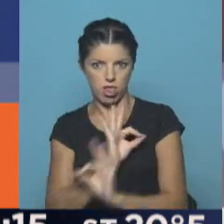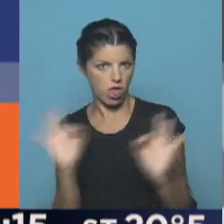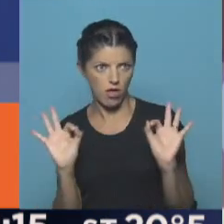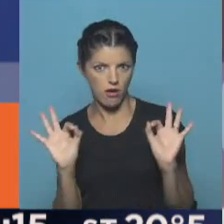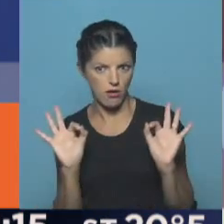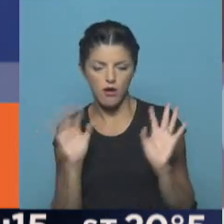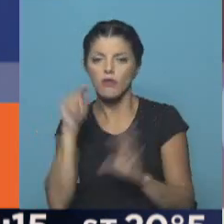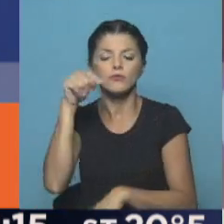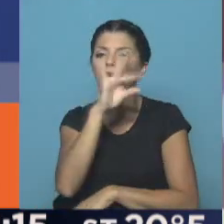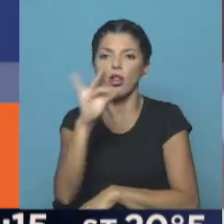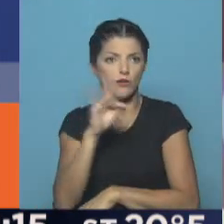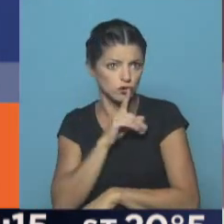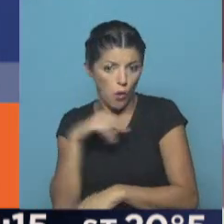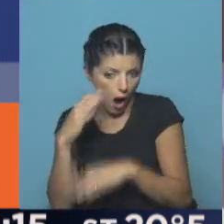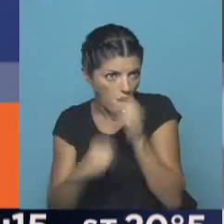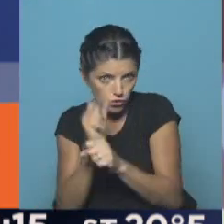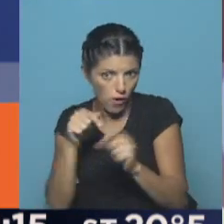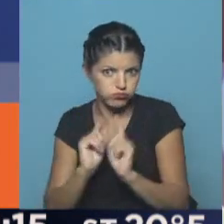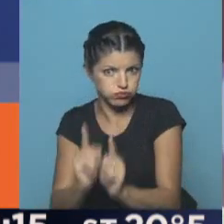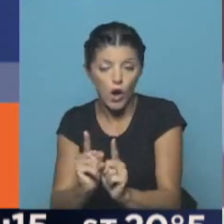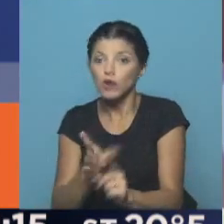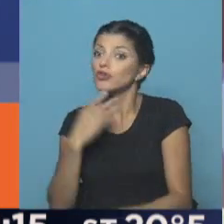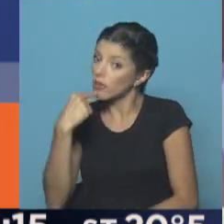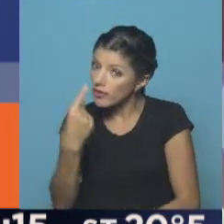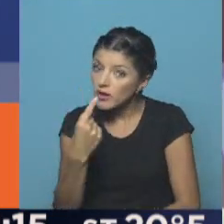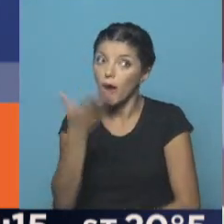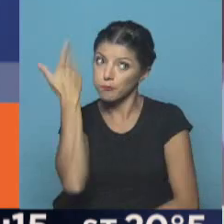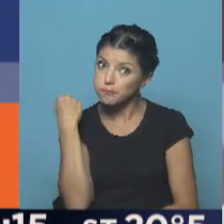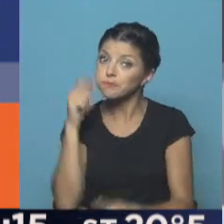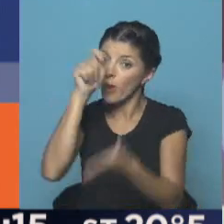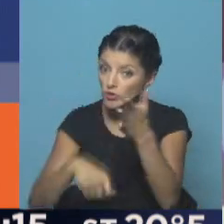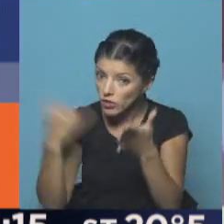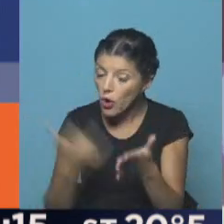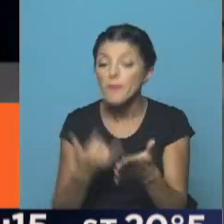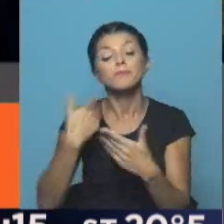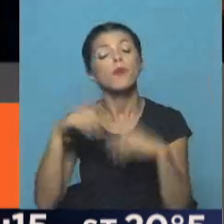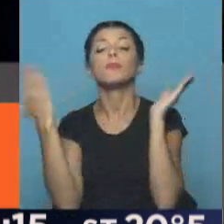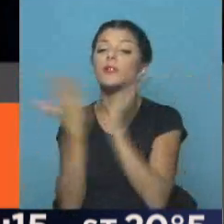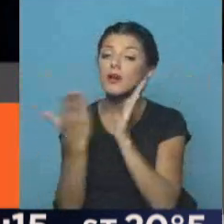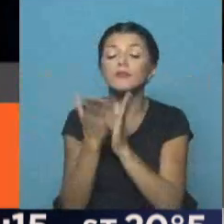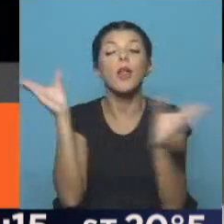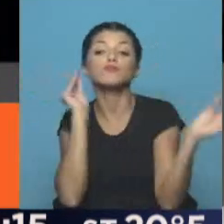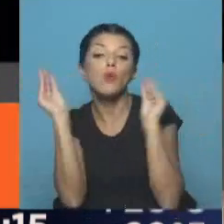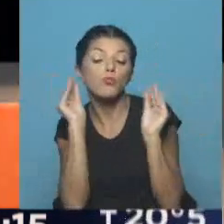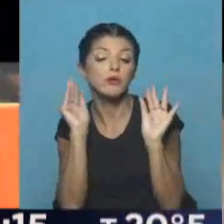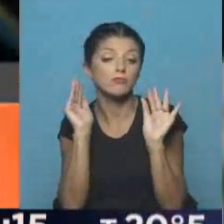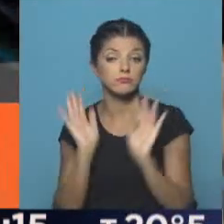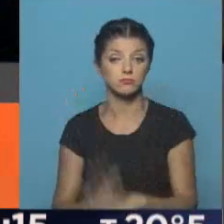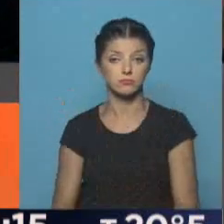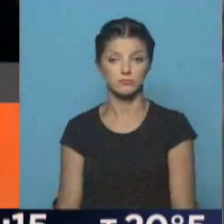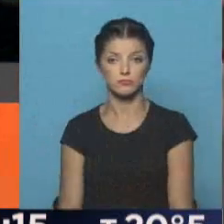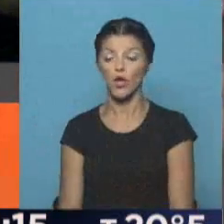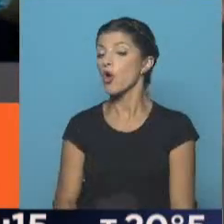que Bauza no continúe, al contrario, te estoy diciendo tiene un contrato vigente. Vamos a analizar, vamos a escuchar, como vamos a escuchar a todos los que han